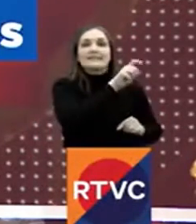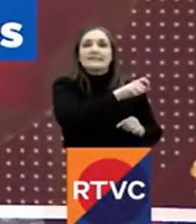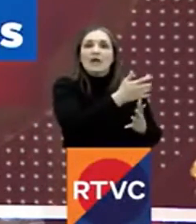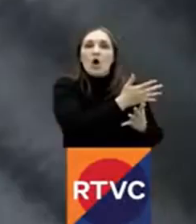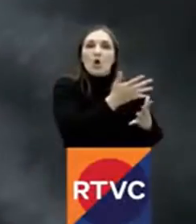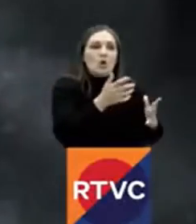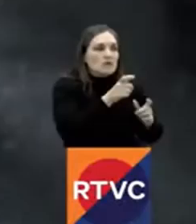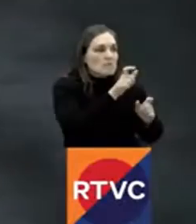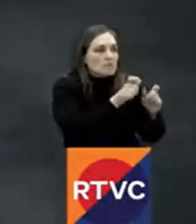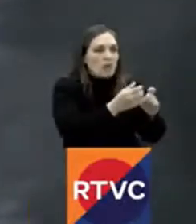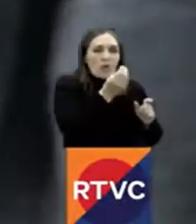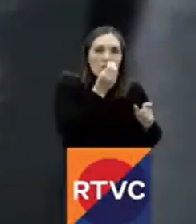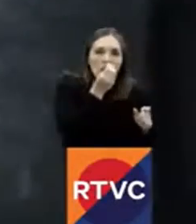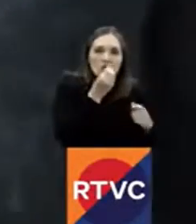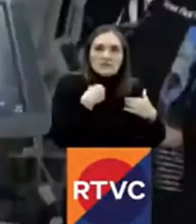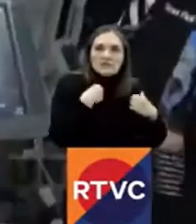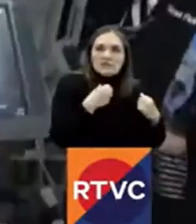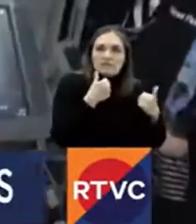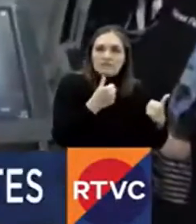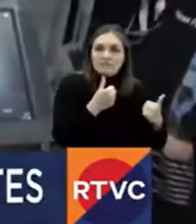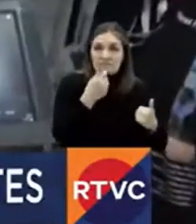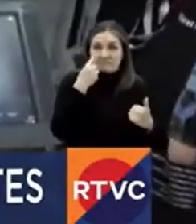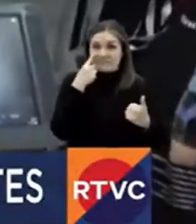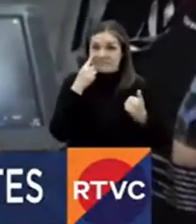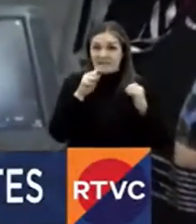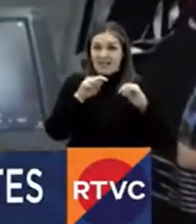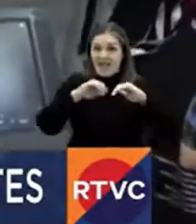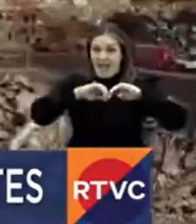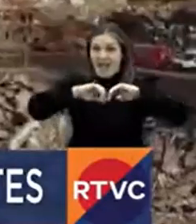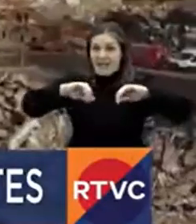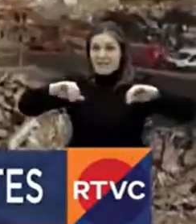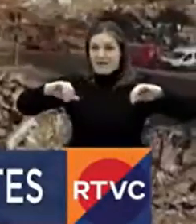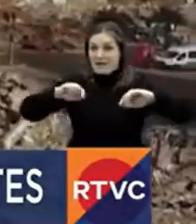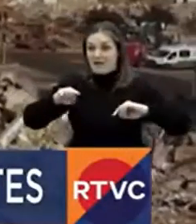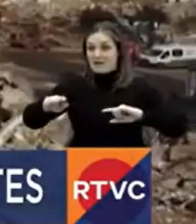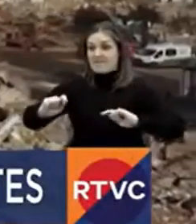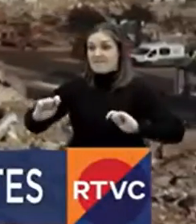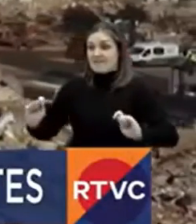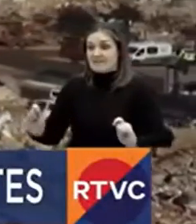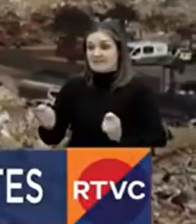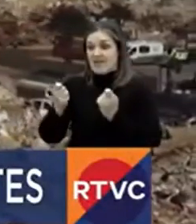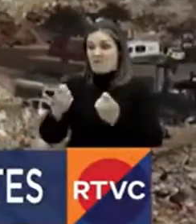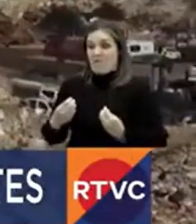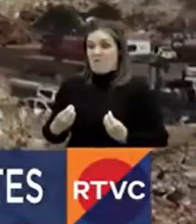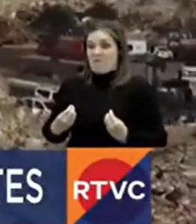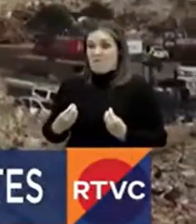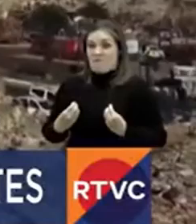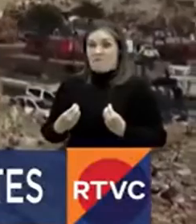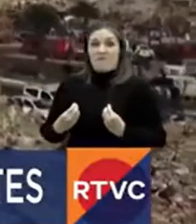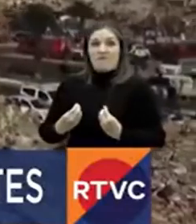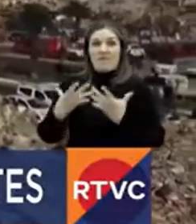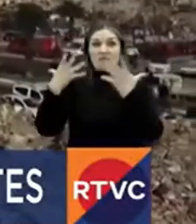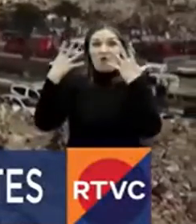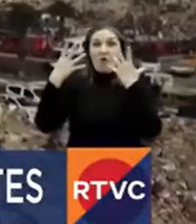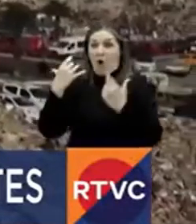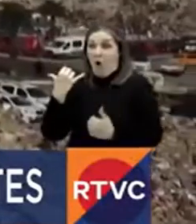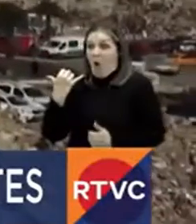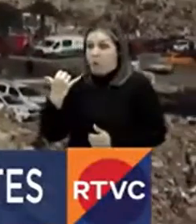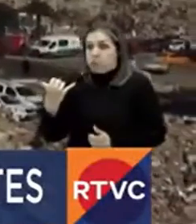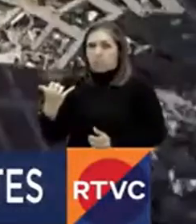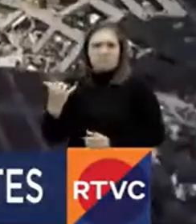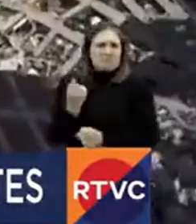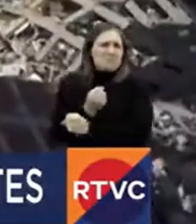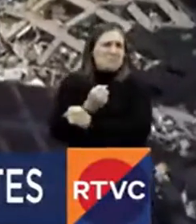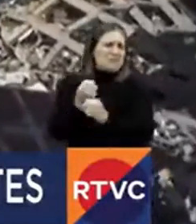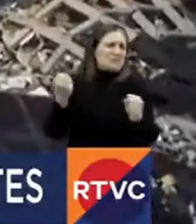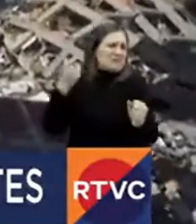ellos. Una cosa es quedar con vida, a pesar que esa no fuera siquiera una probabilidad cuando el mundo